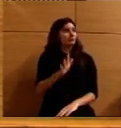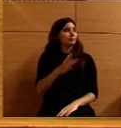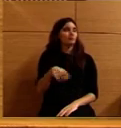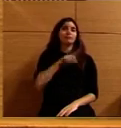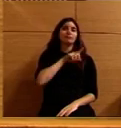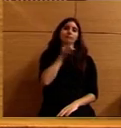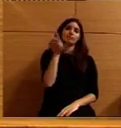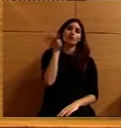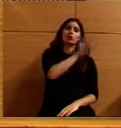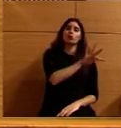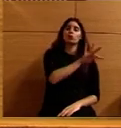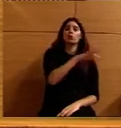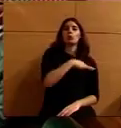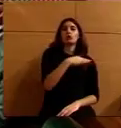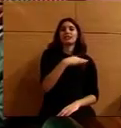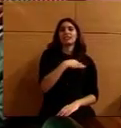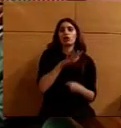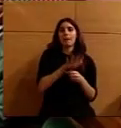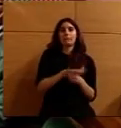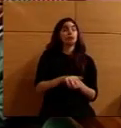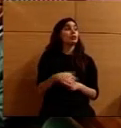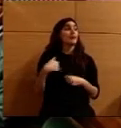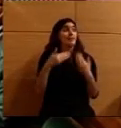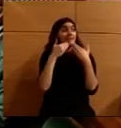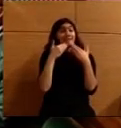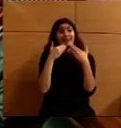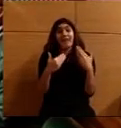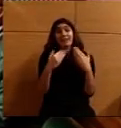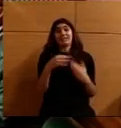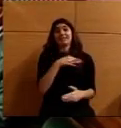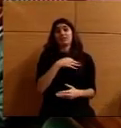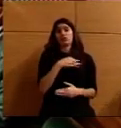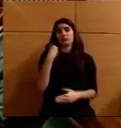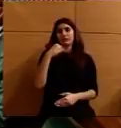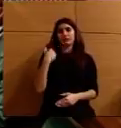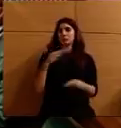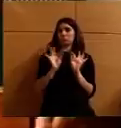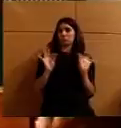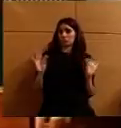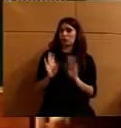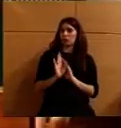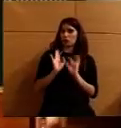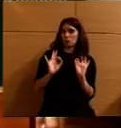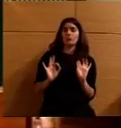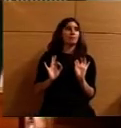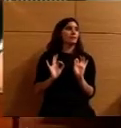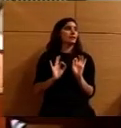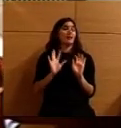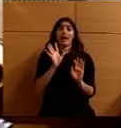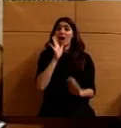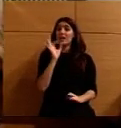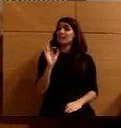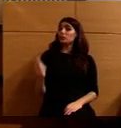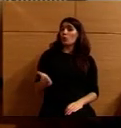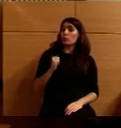Señor Campos. Gracias, señor presidente. Bueno, pues siguiendo con el tono, yo creo que estamos ante una